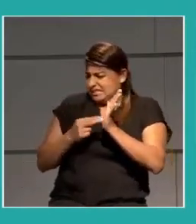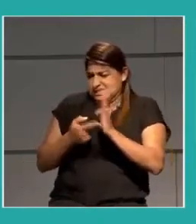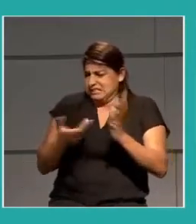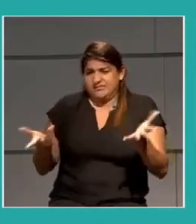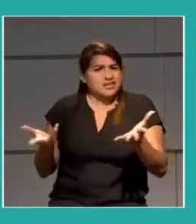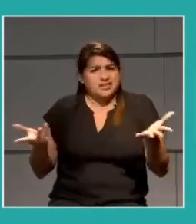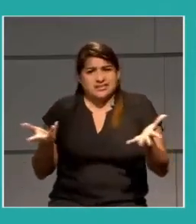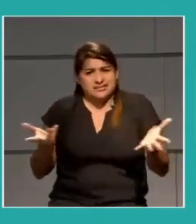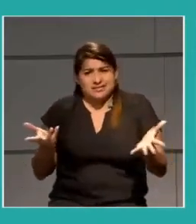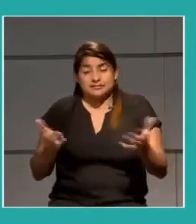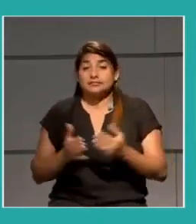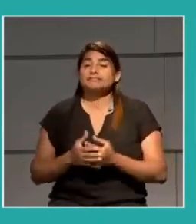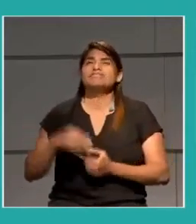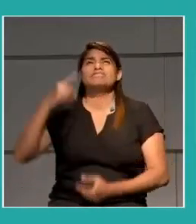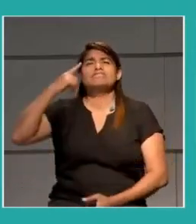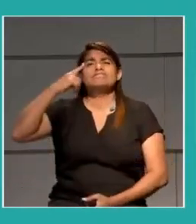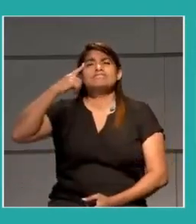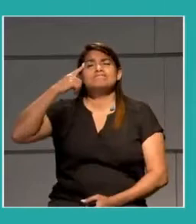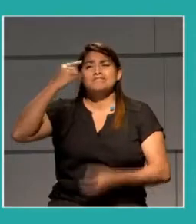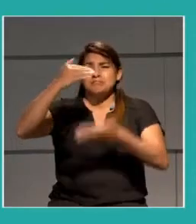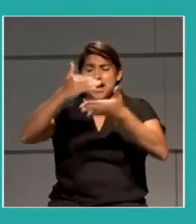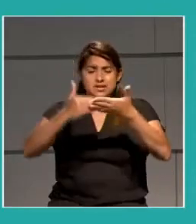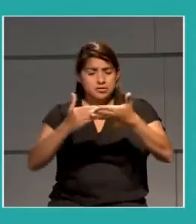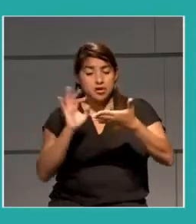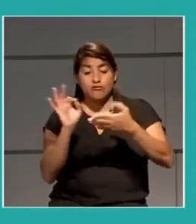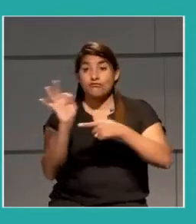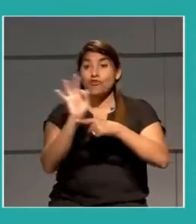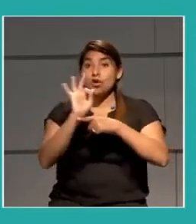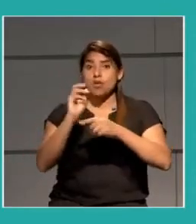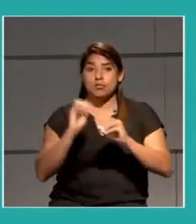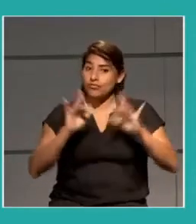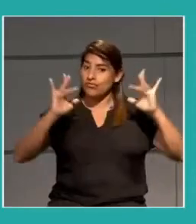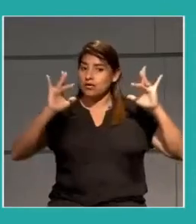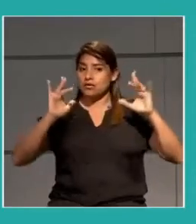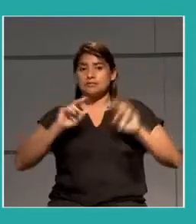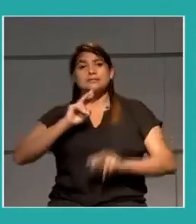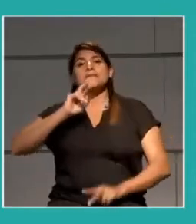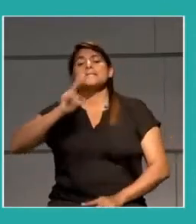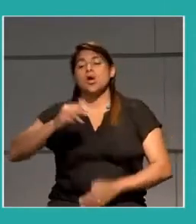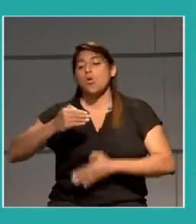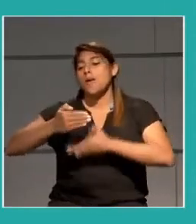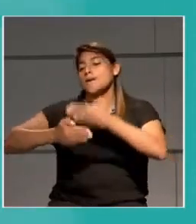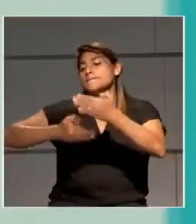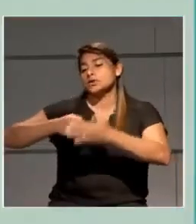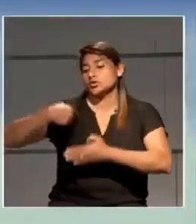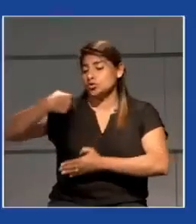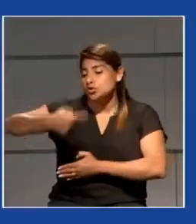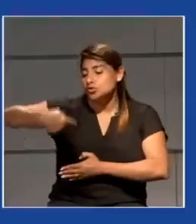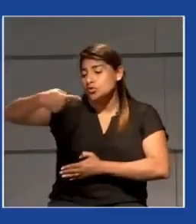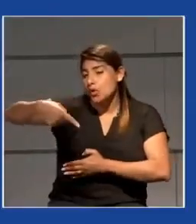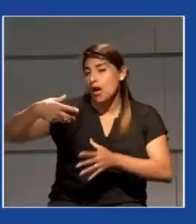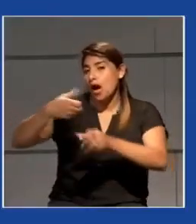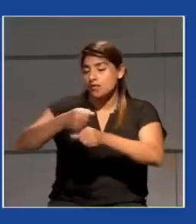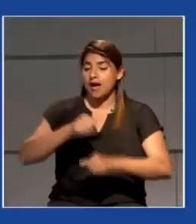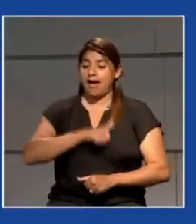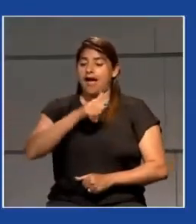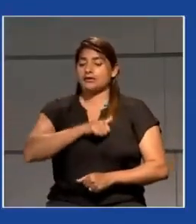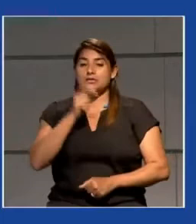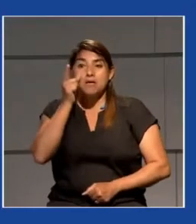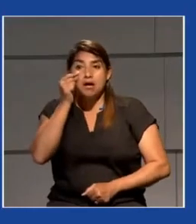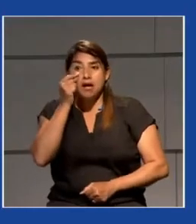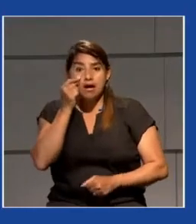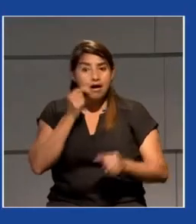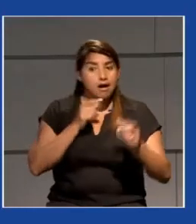esto? Suena como una receta mágica, pero en realidad es un proceso cotidiano que conlleva una actitud de